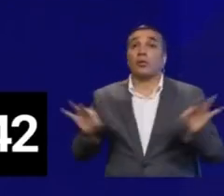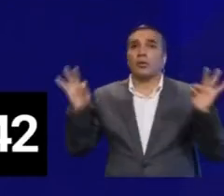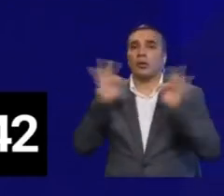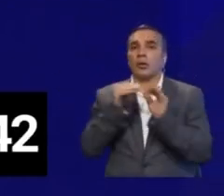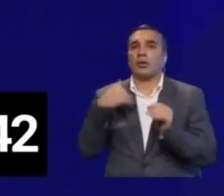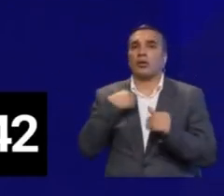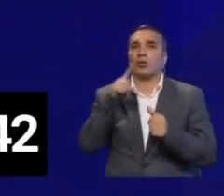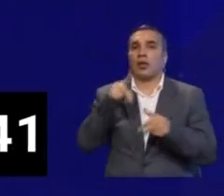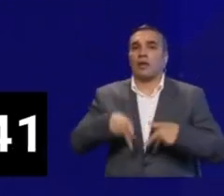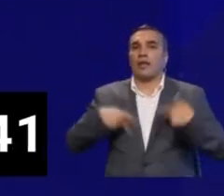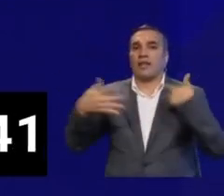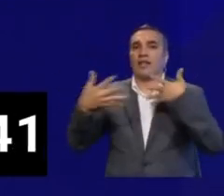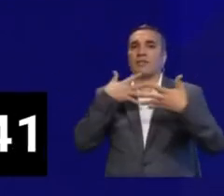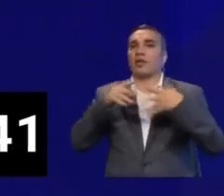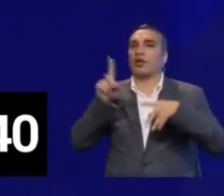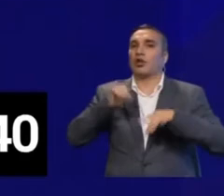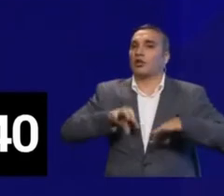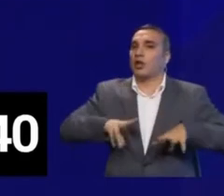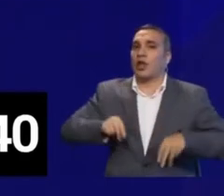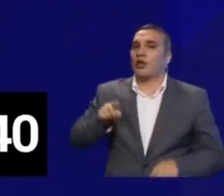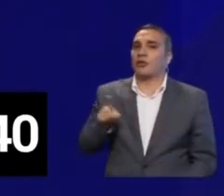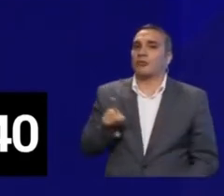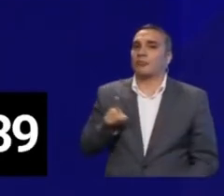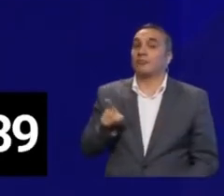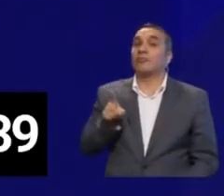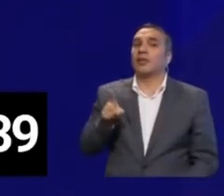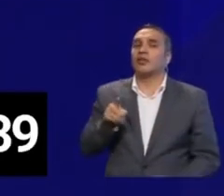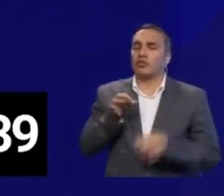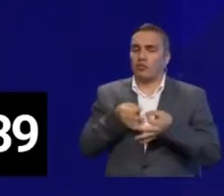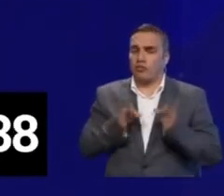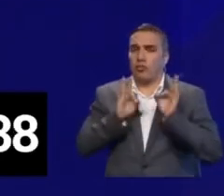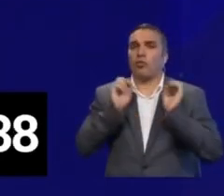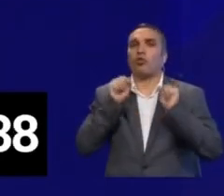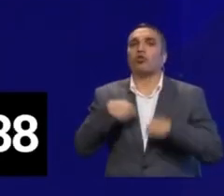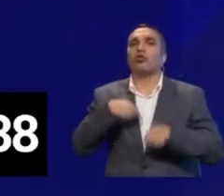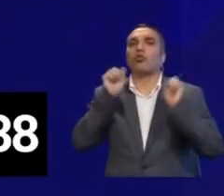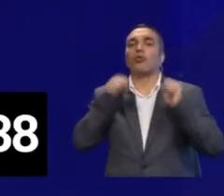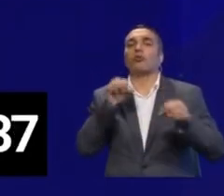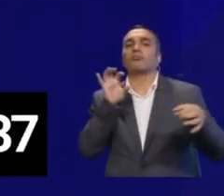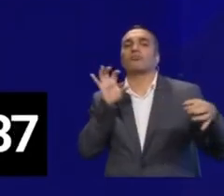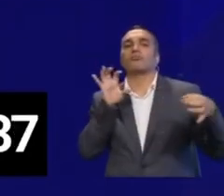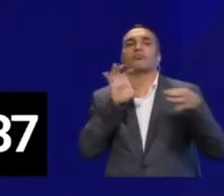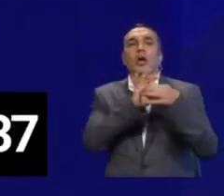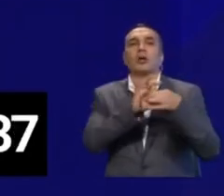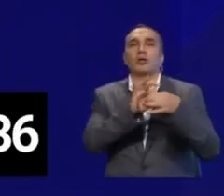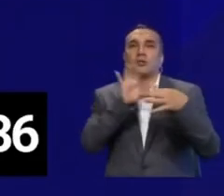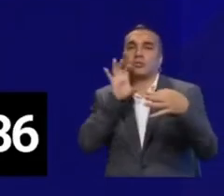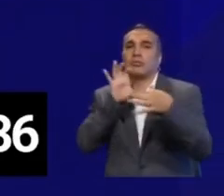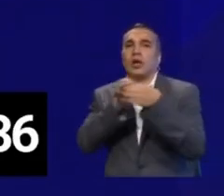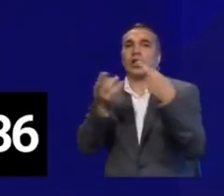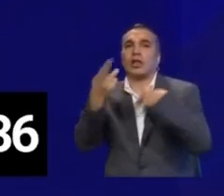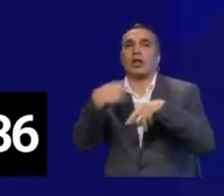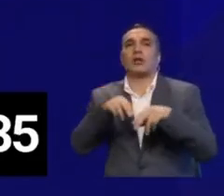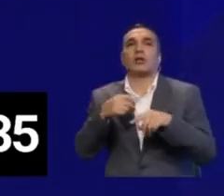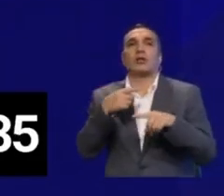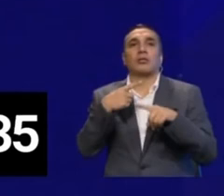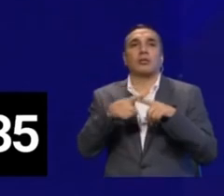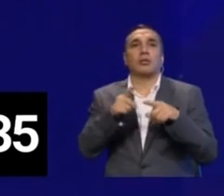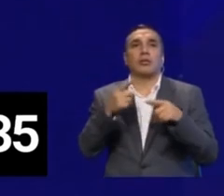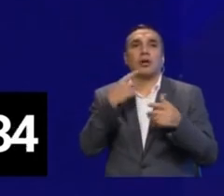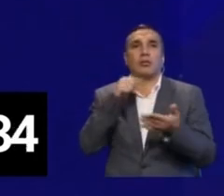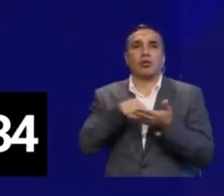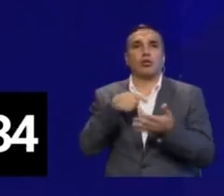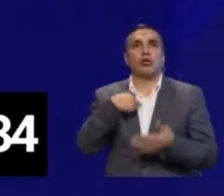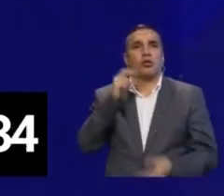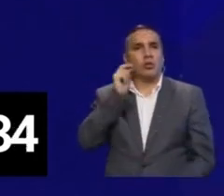vida transparente, que no sean ladrones. Esa es la única manera que yo puedo hacer puentes. De lo contrario, yo he